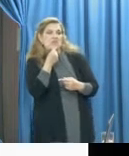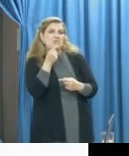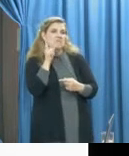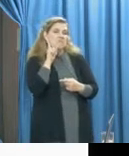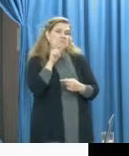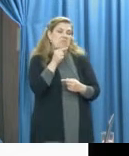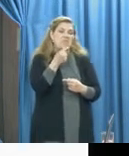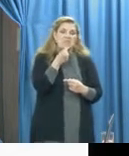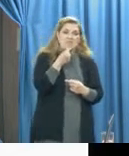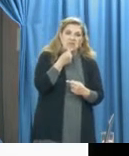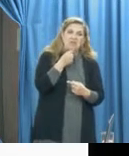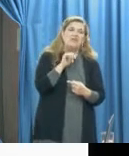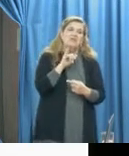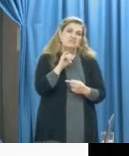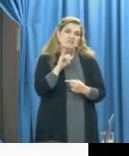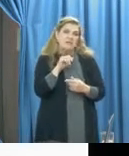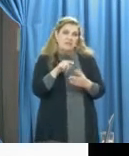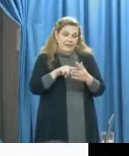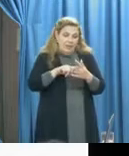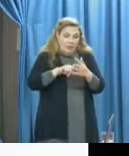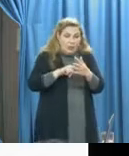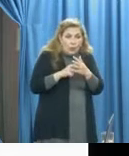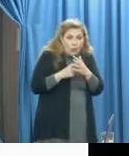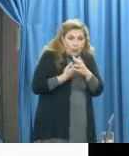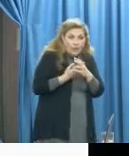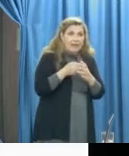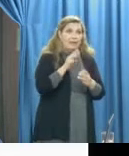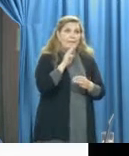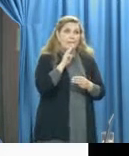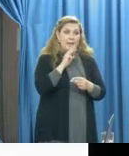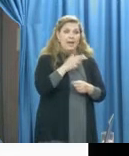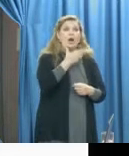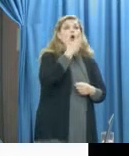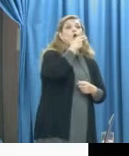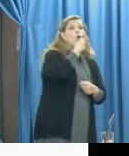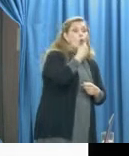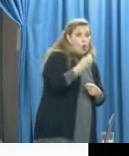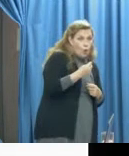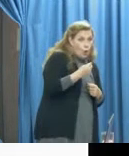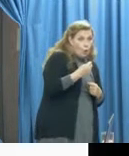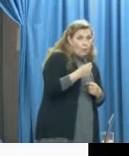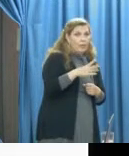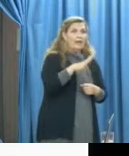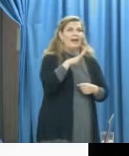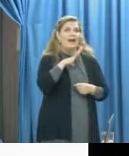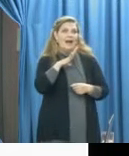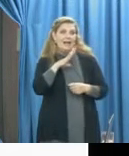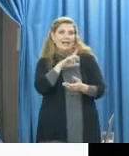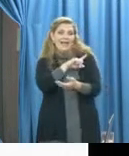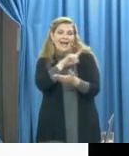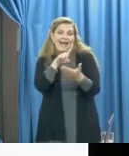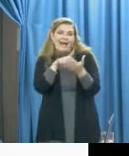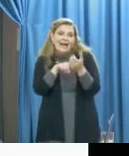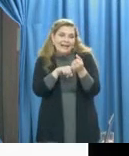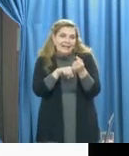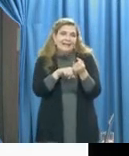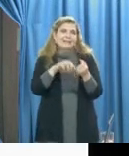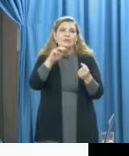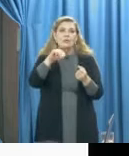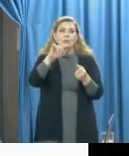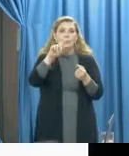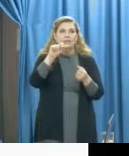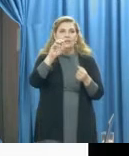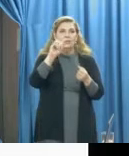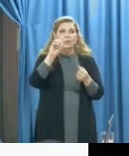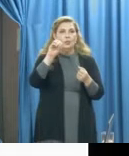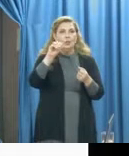pero únicamente el origen es materno. Si el hombre tiene mitocondrias alteradas que venían de su mamá,